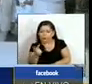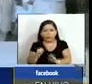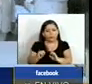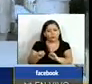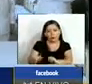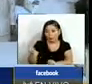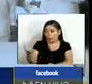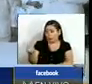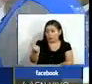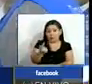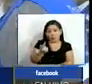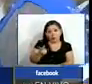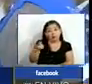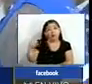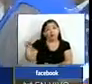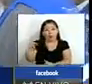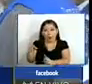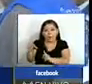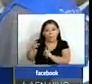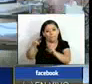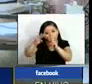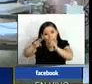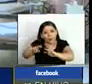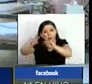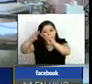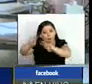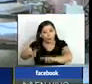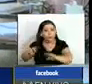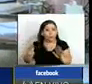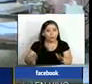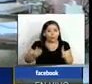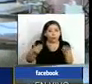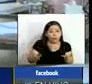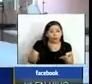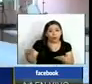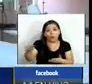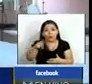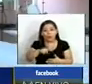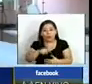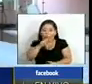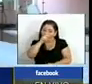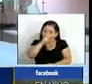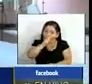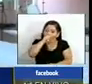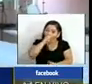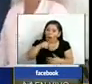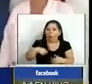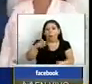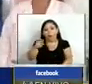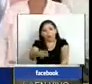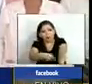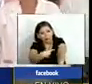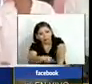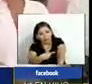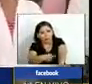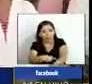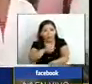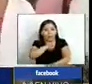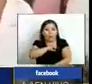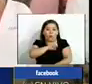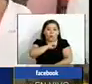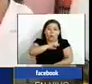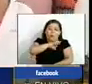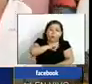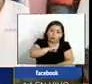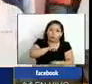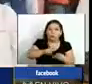en personas que han estado en seguimiento debido a tromboembolismo pulmonar, diabetes mellitus, infarto agudo de